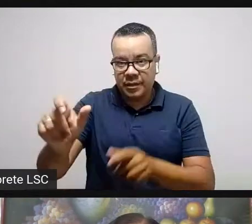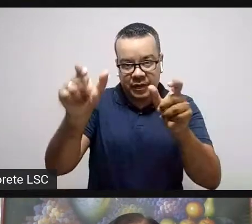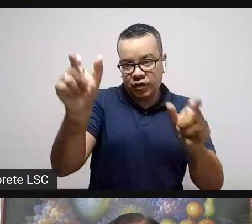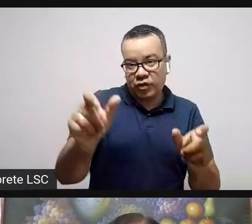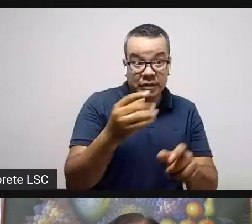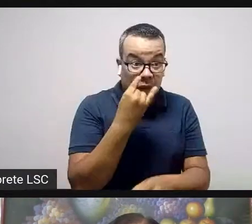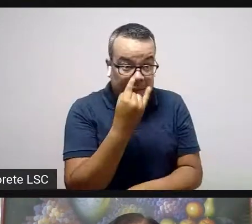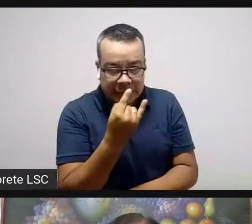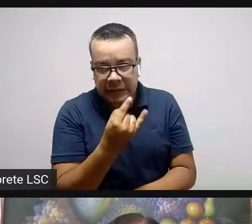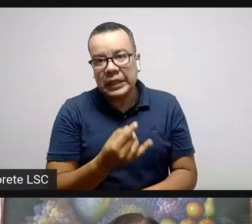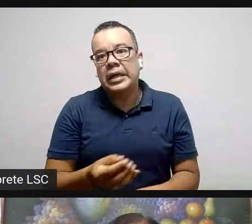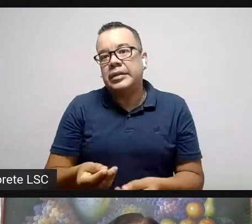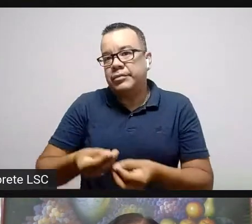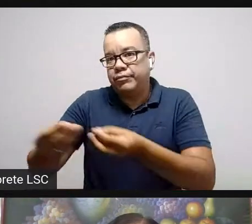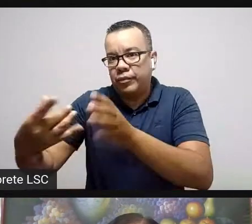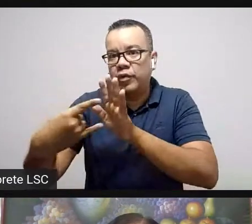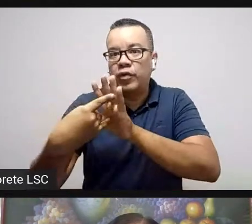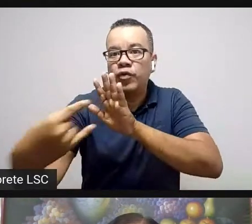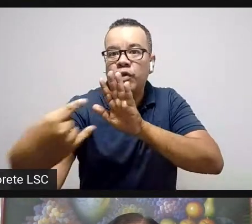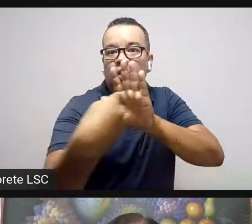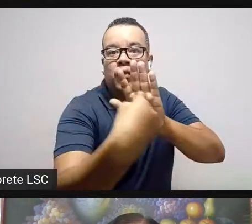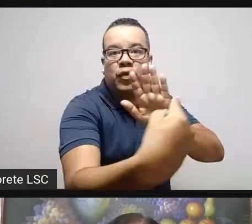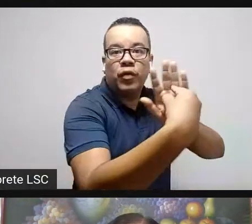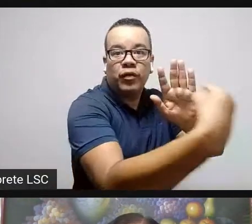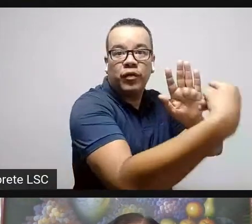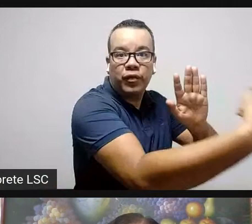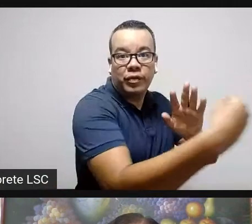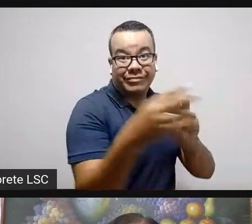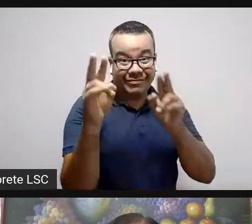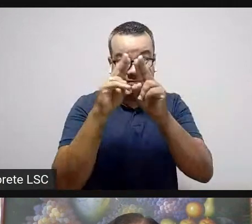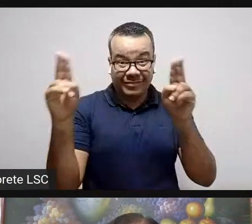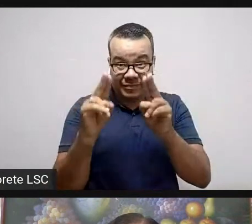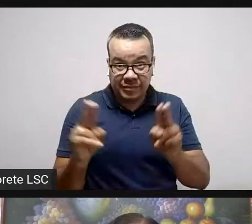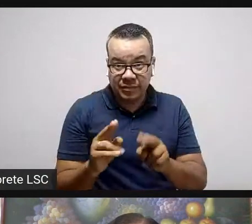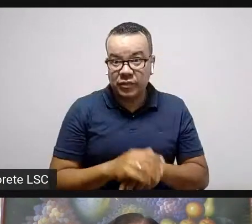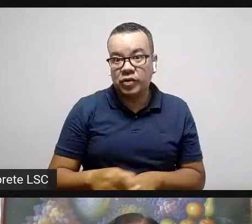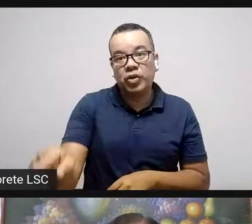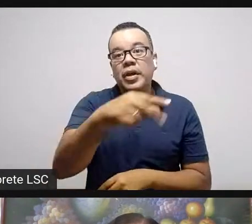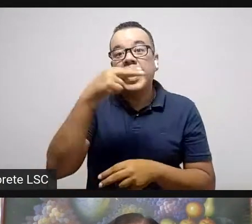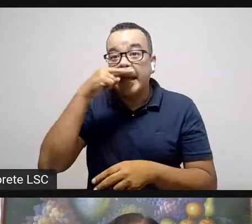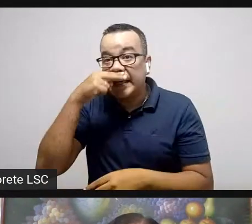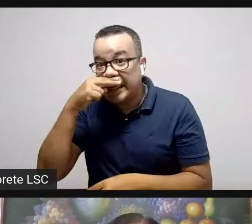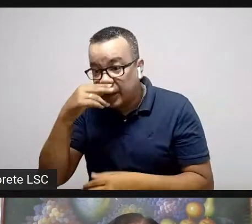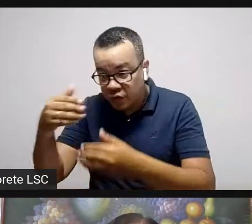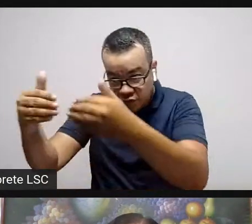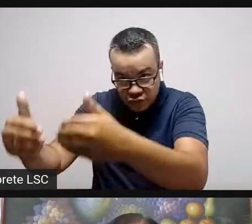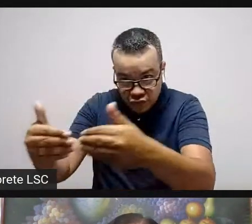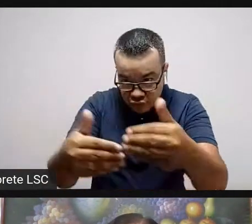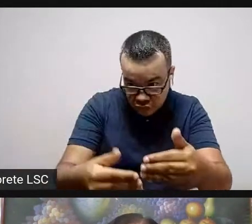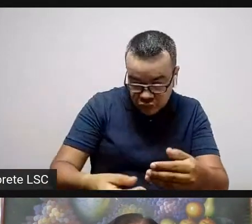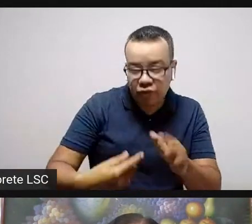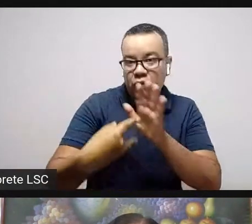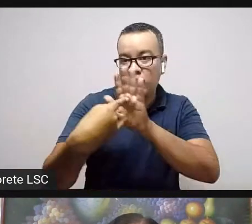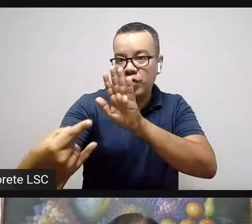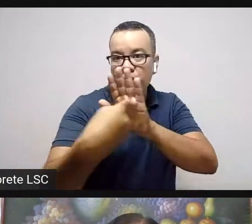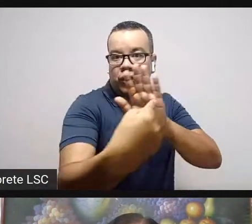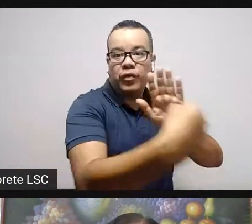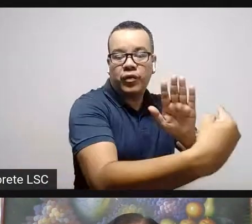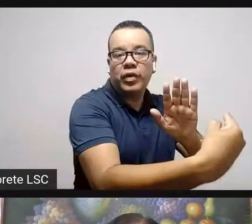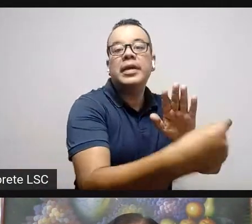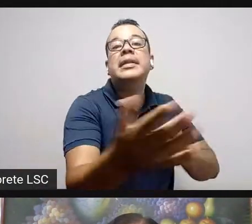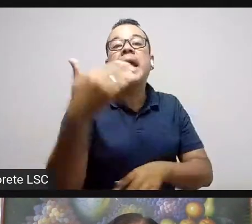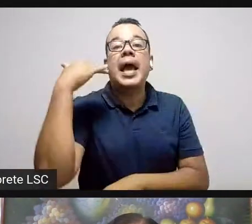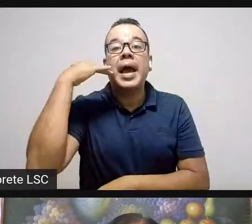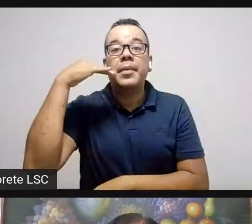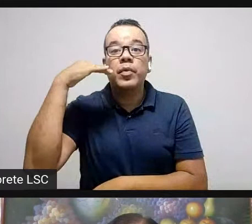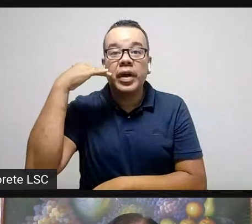todo el proceso, quienes estuvieron en los talleres, los niños y las mujeres, y quienes estuvieron en los